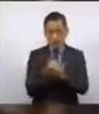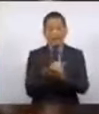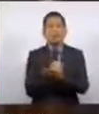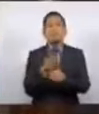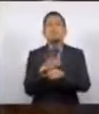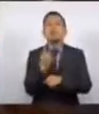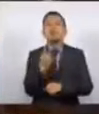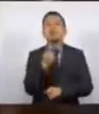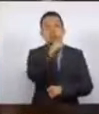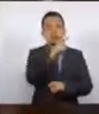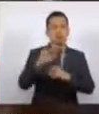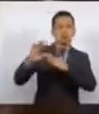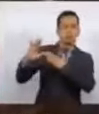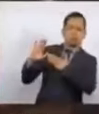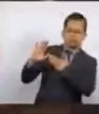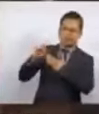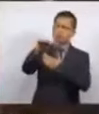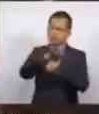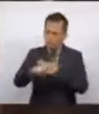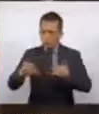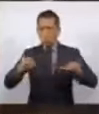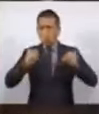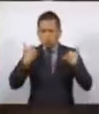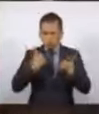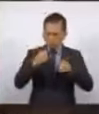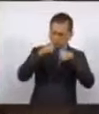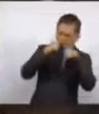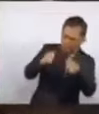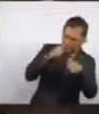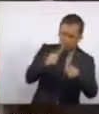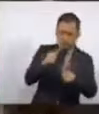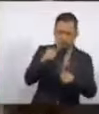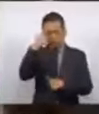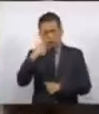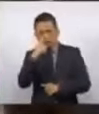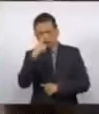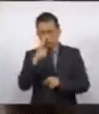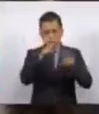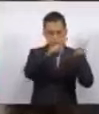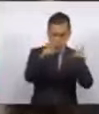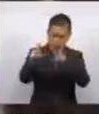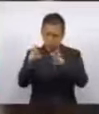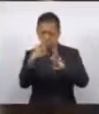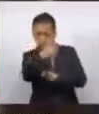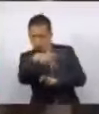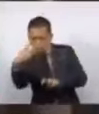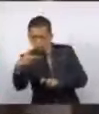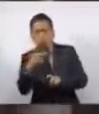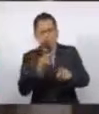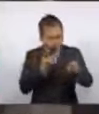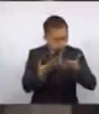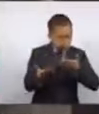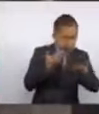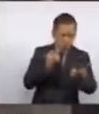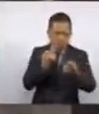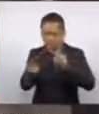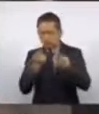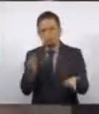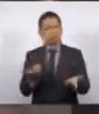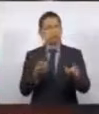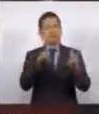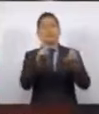México a debatir los temas vanguardistas, a cuidar el medio ambiente. Se comprometió con las